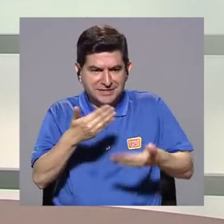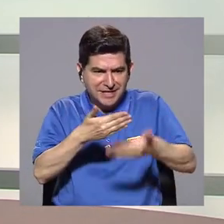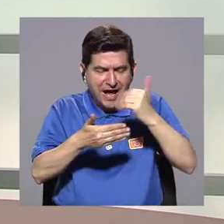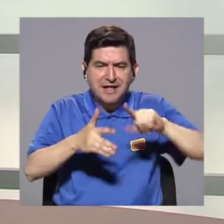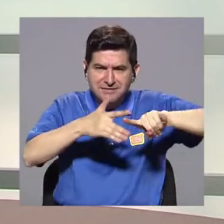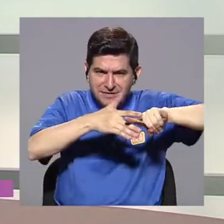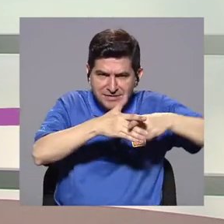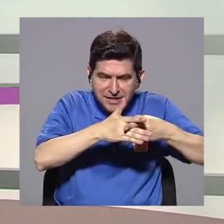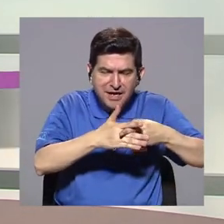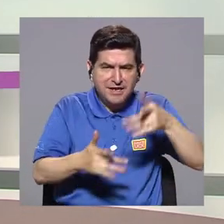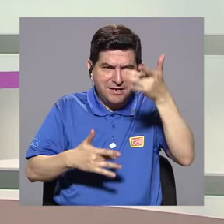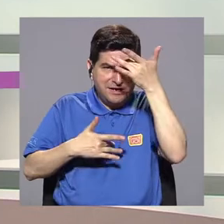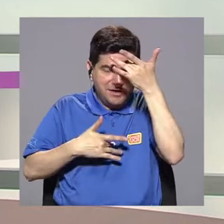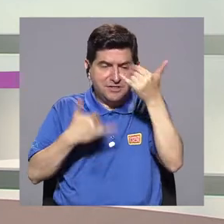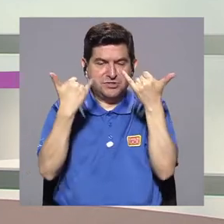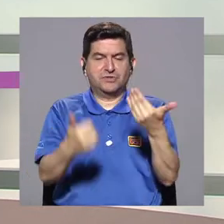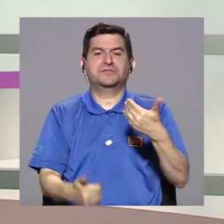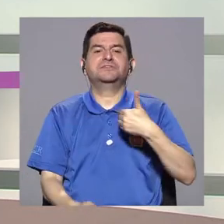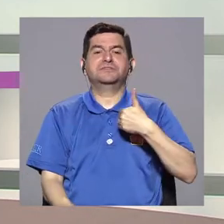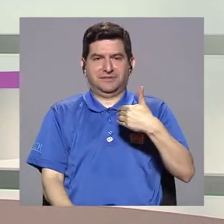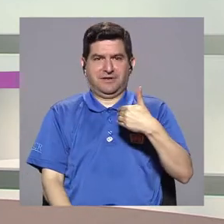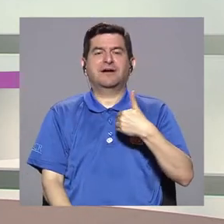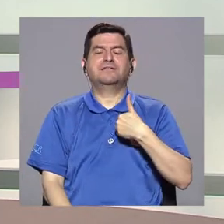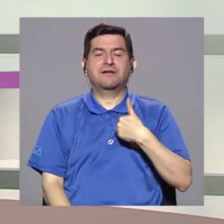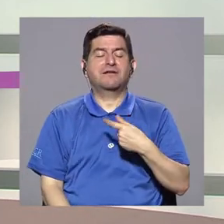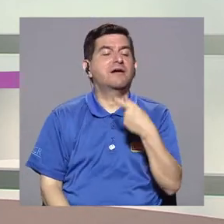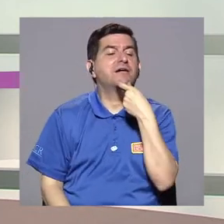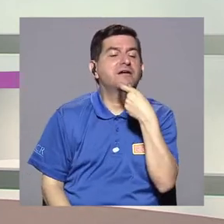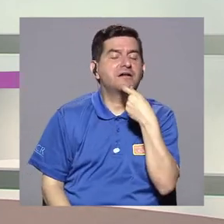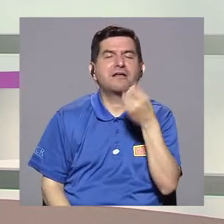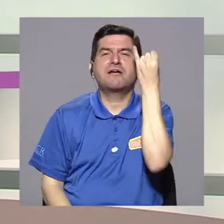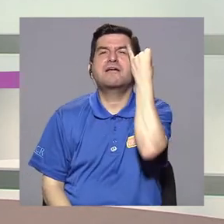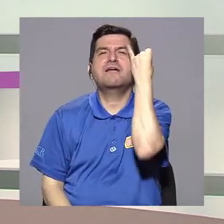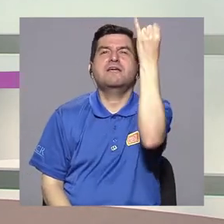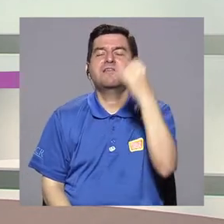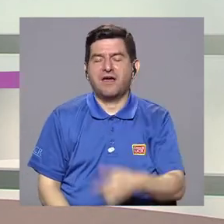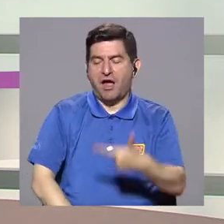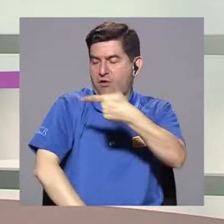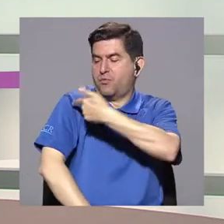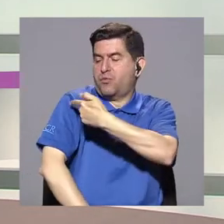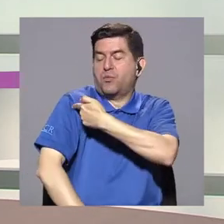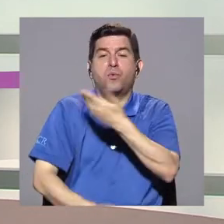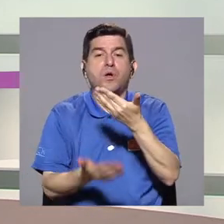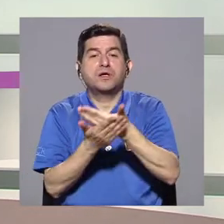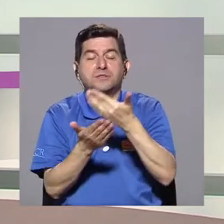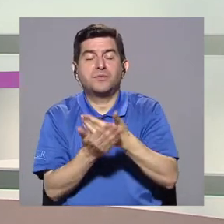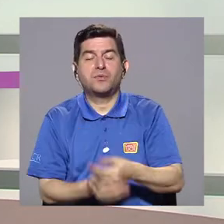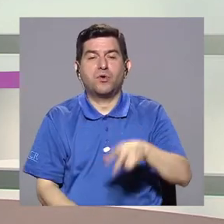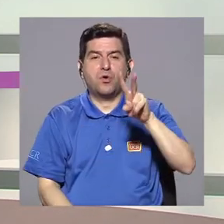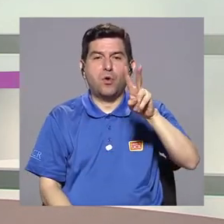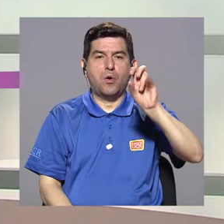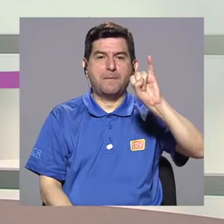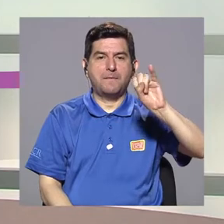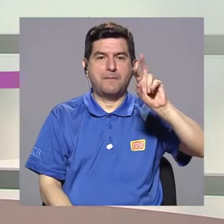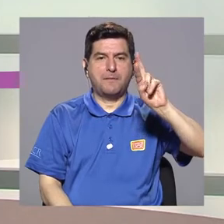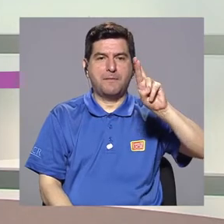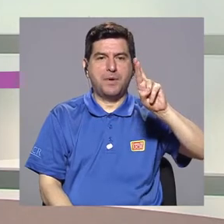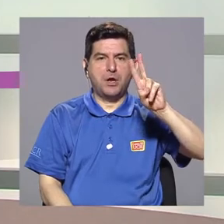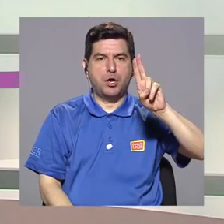todo, del origen de las enfermedades, ya se tenía, ¿verdad?, en Inglaterra un concepto sobre vacunación, y se probó con la